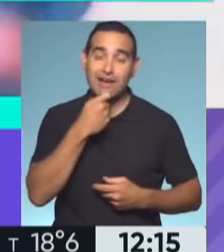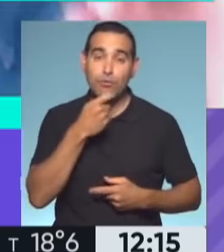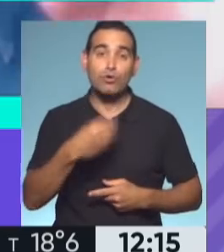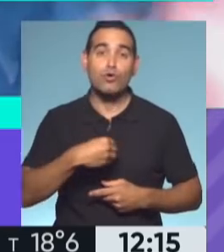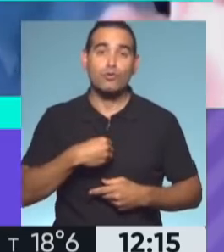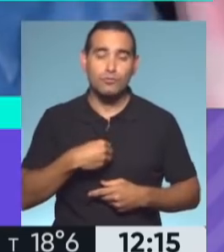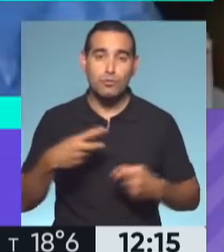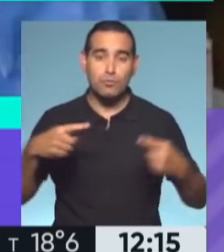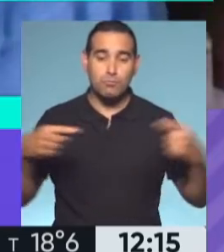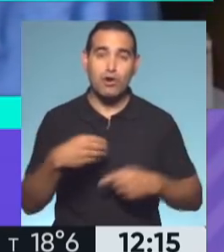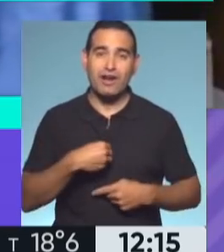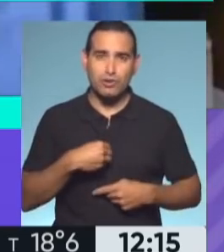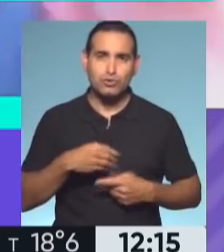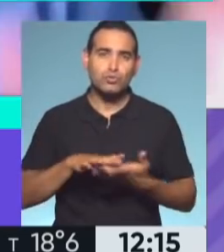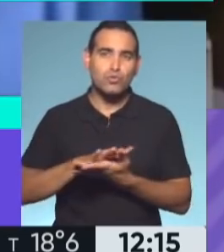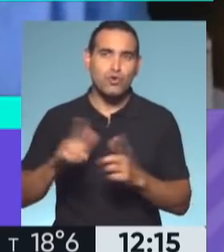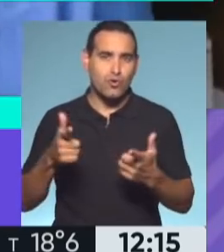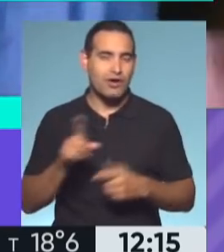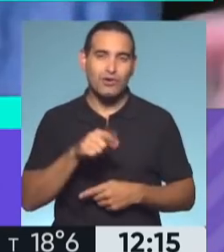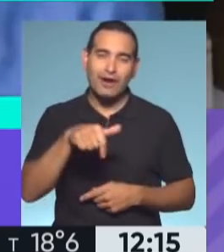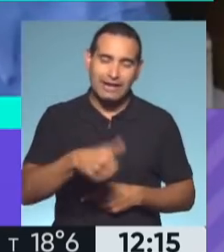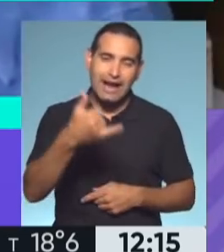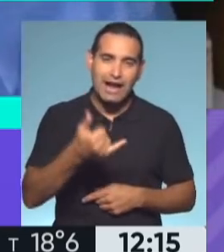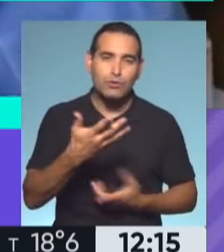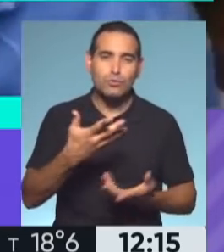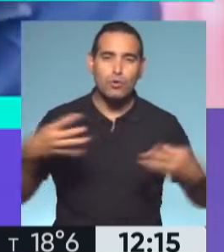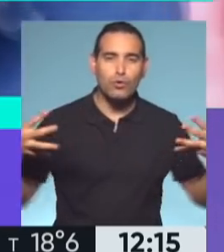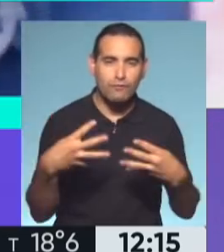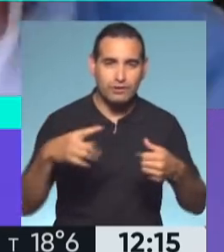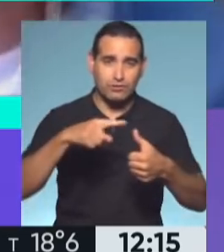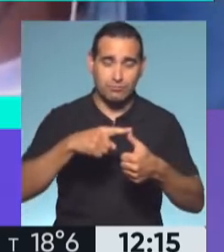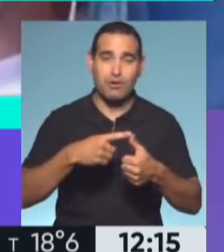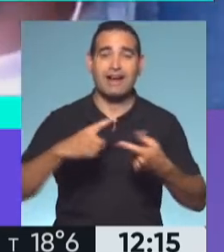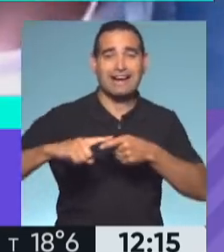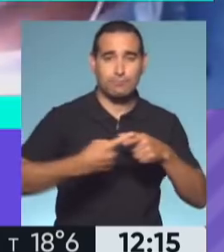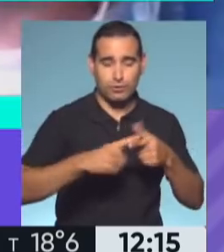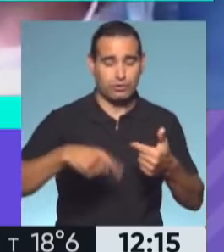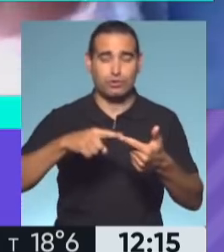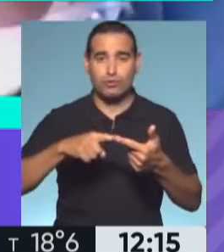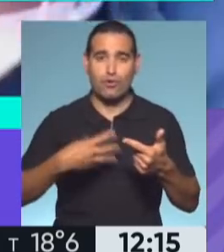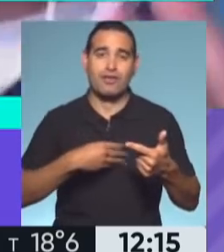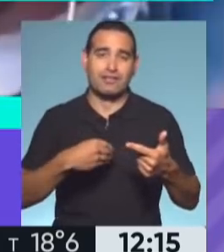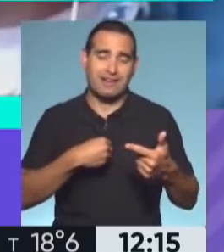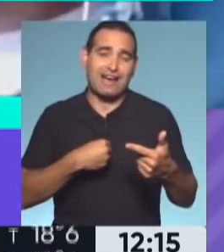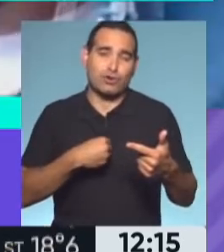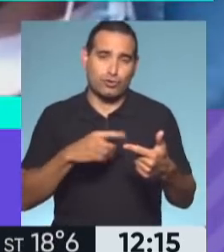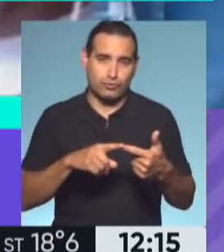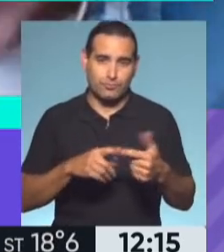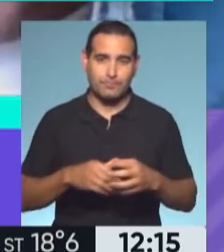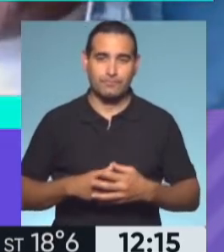es un conflicto territorial que tiene aristas religiosas y de otras. Pero este es un conflicto territorial, donde tenemos